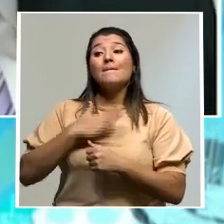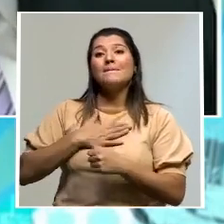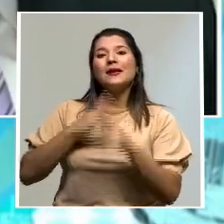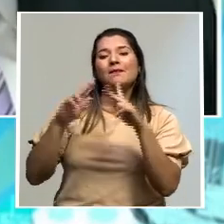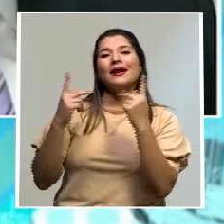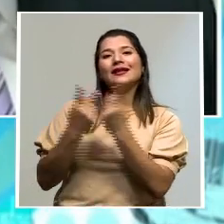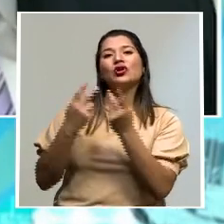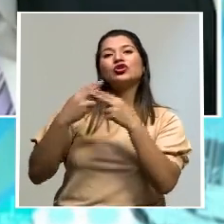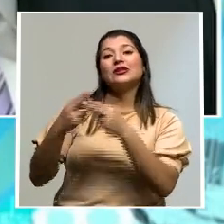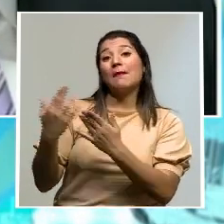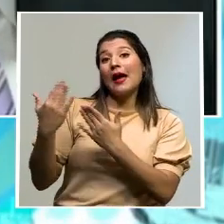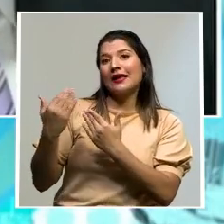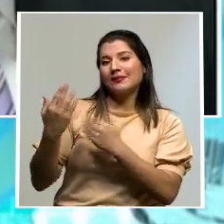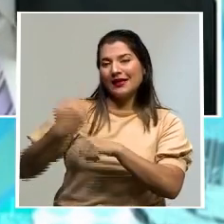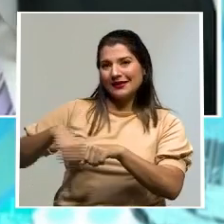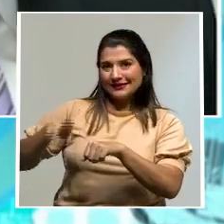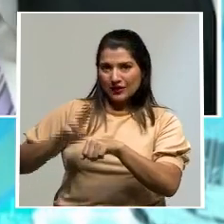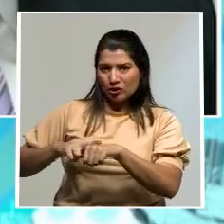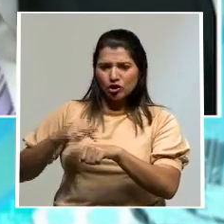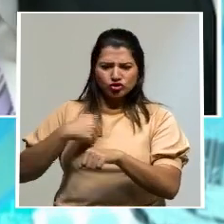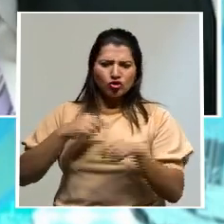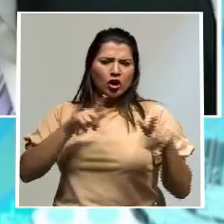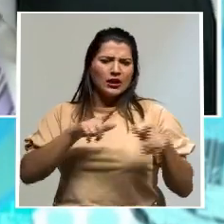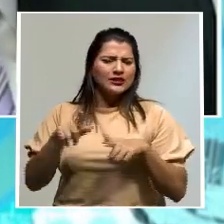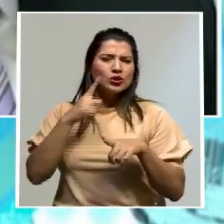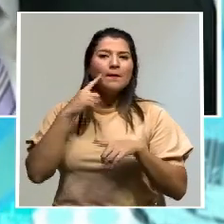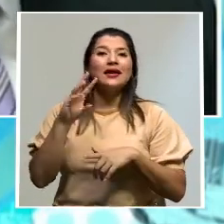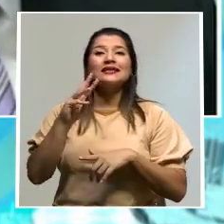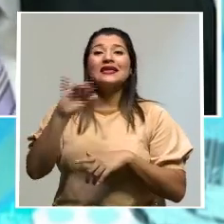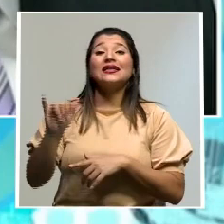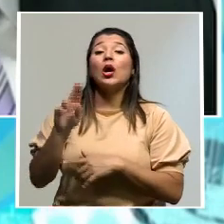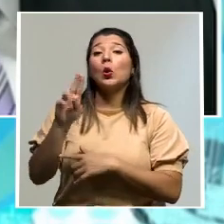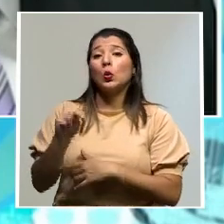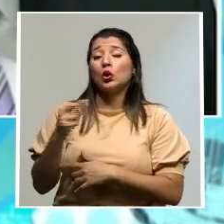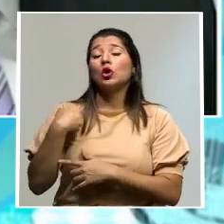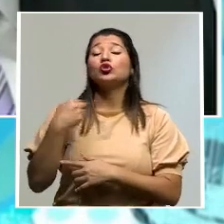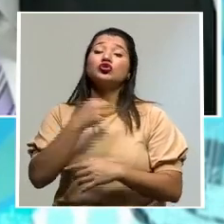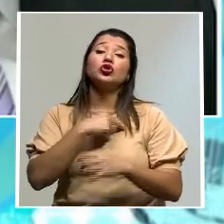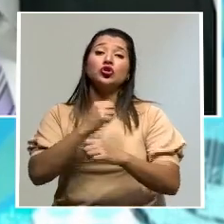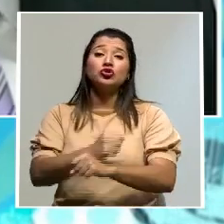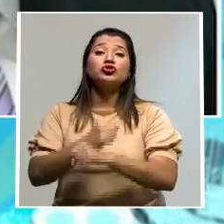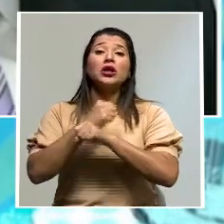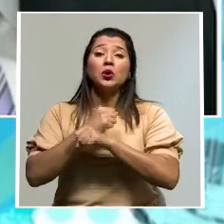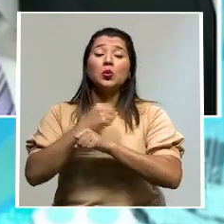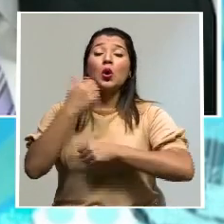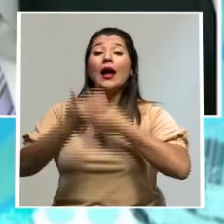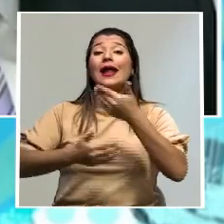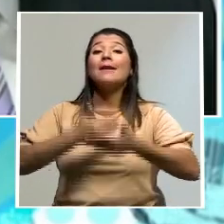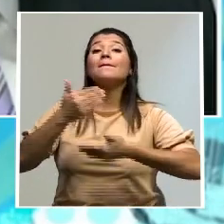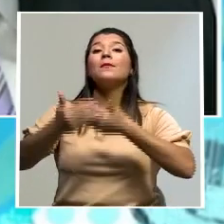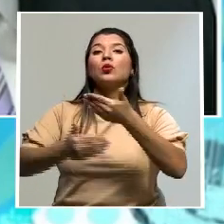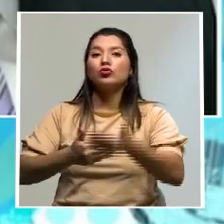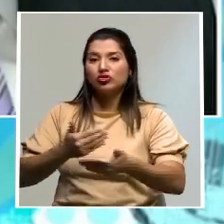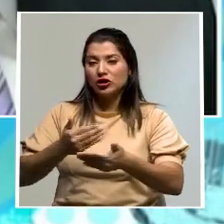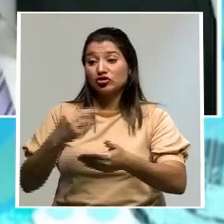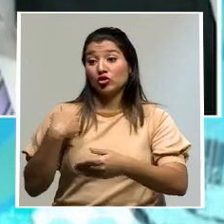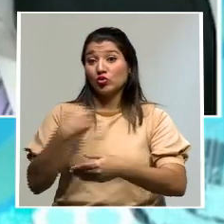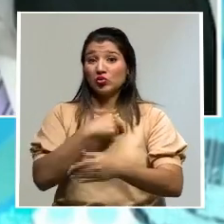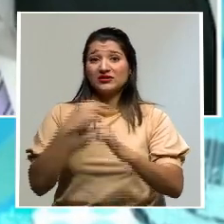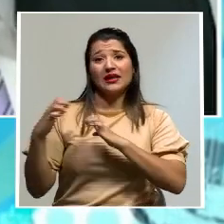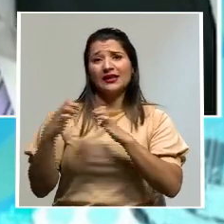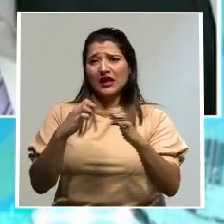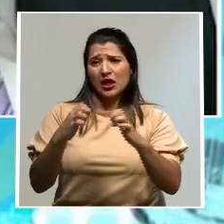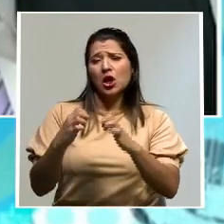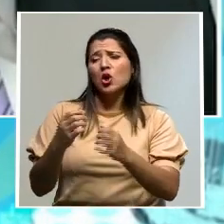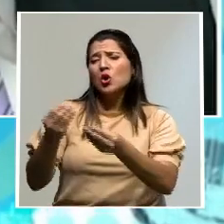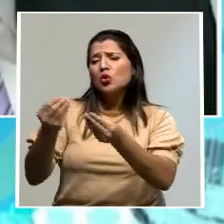estamos preparados para que la elección sea el 6 de junio, y estamos seguros que el proceso que hemos seguido y la estrategia que hemos seguido nos dará muy